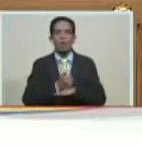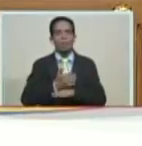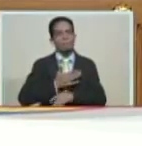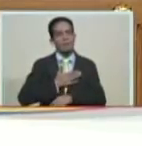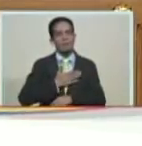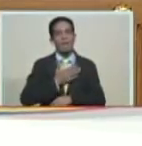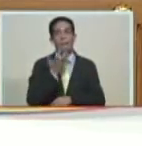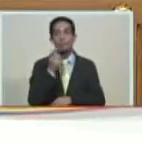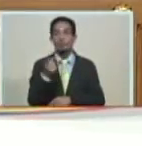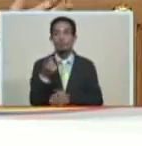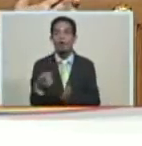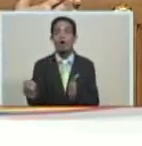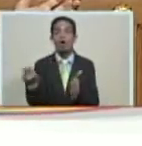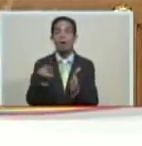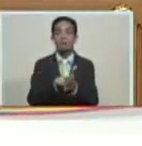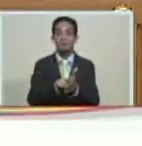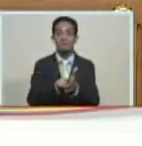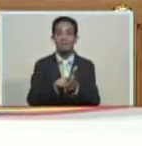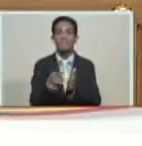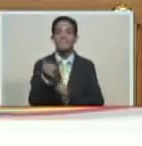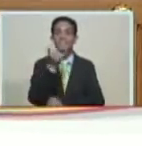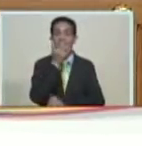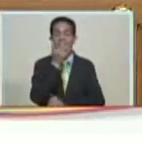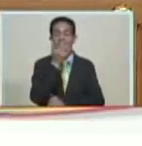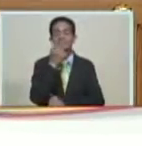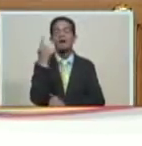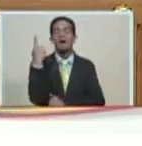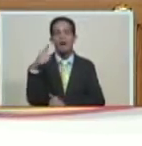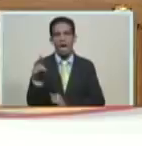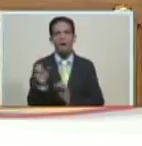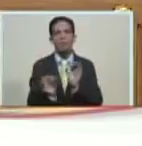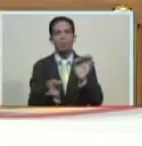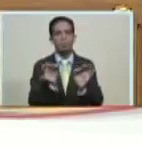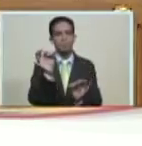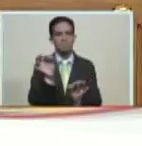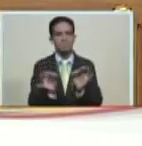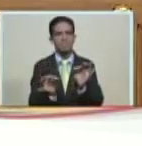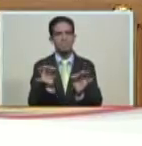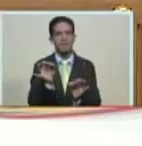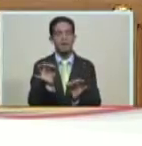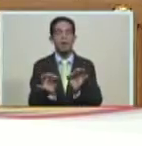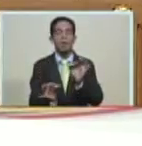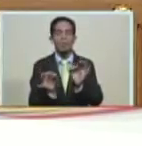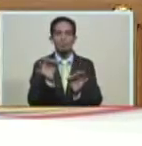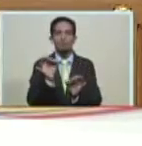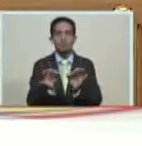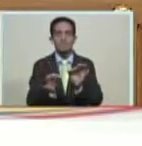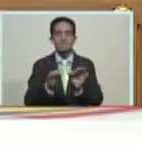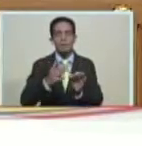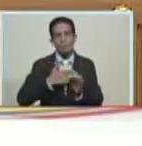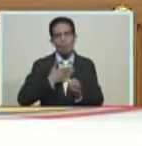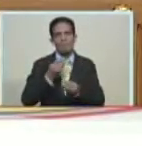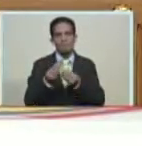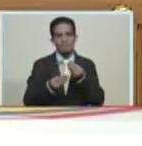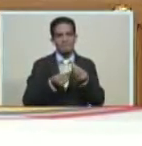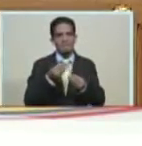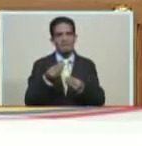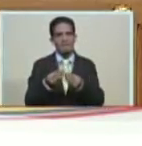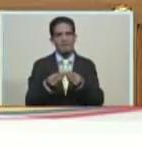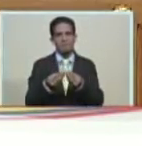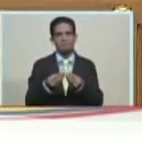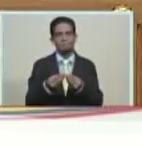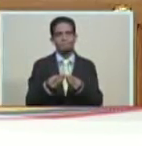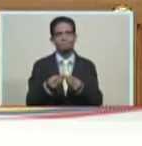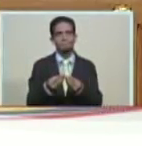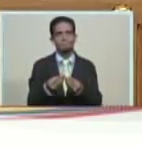reincide, si reincide, hay justicia. Y la justicia volverá a actuar. Porque me